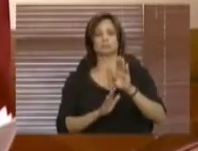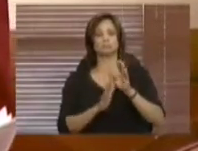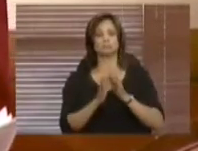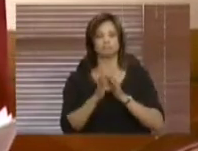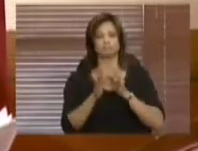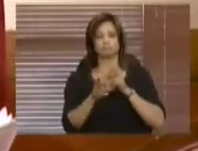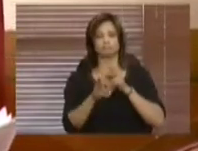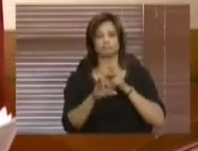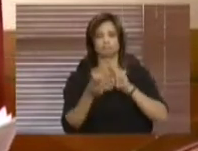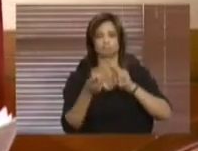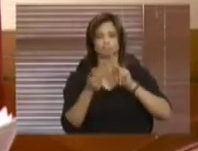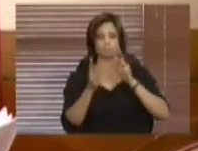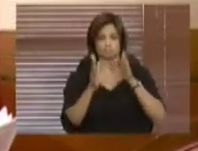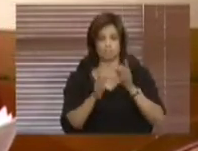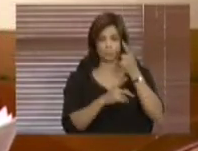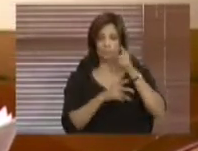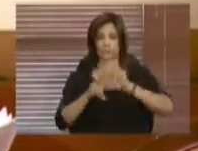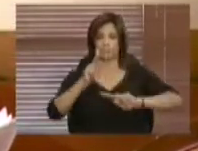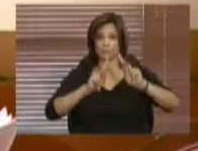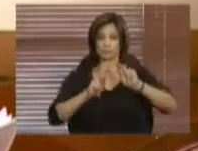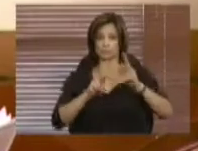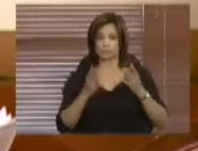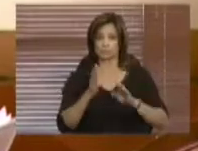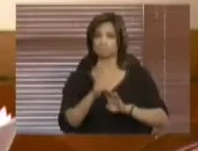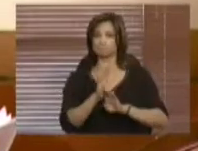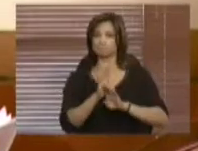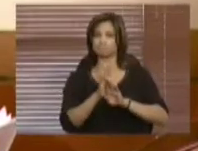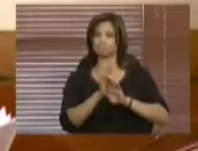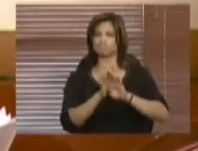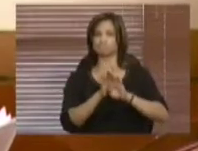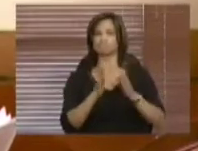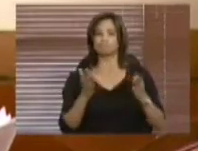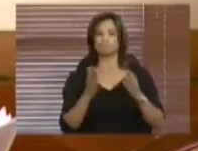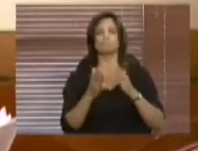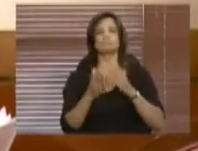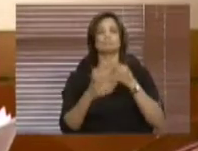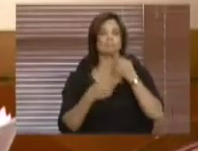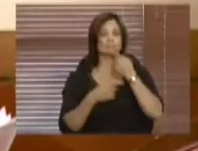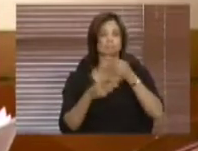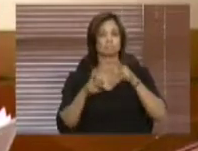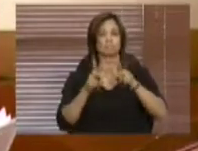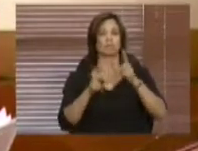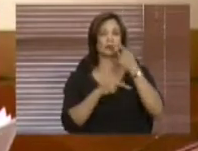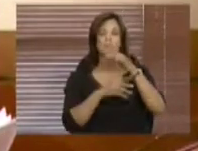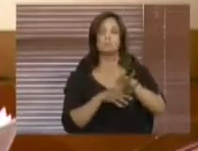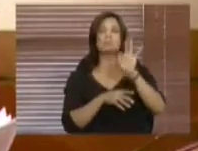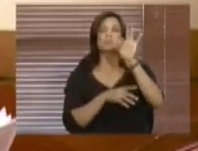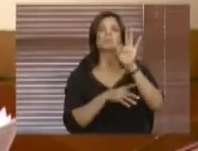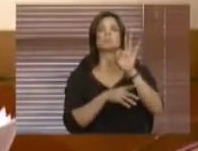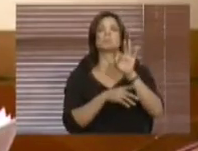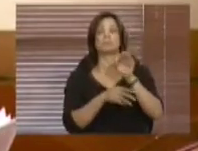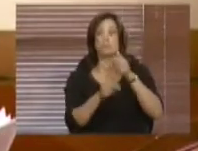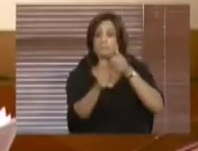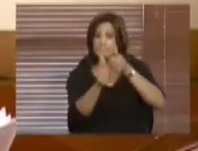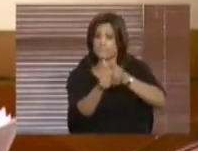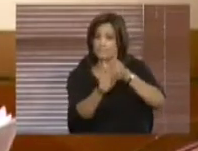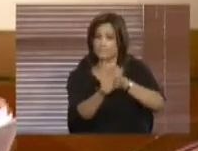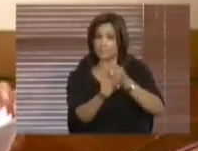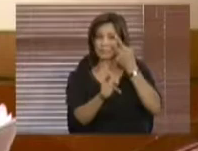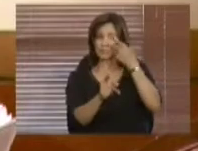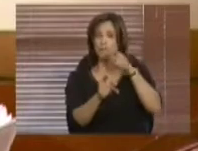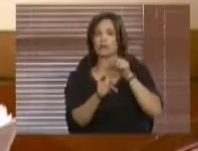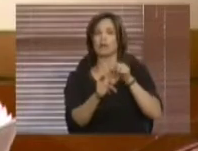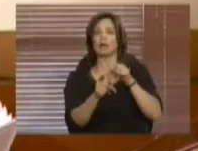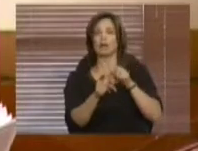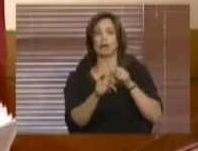de perfección de los seres humanos, al permitirles, cito, descubrir en sí mismos una